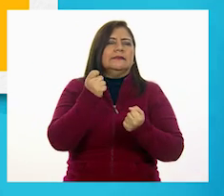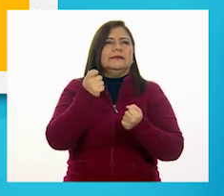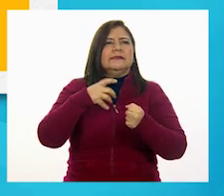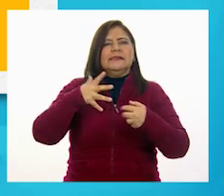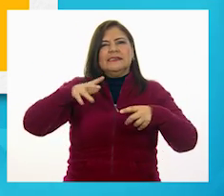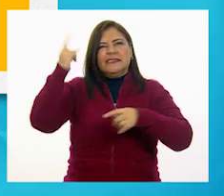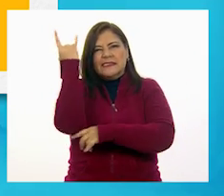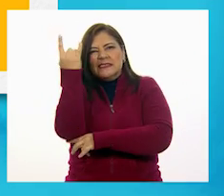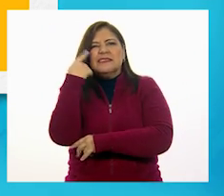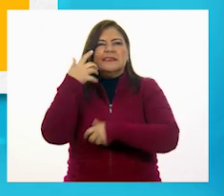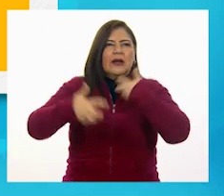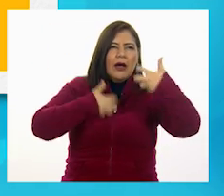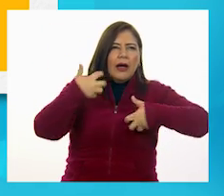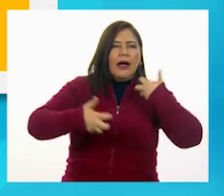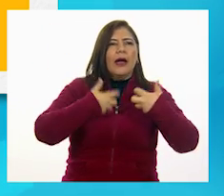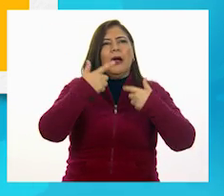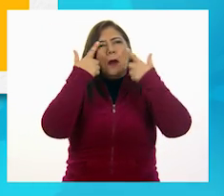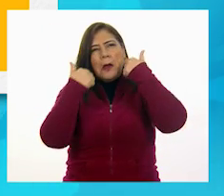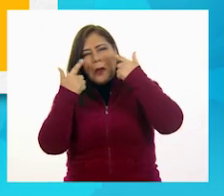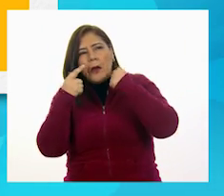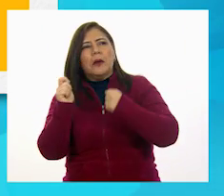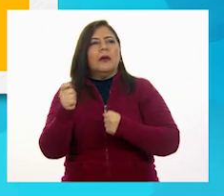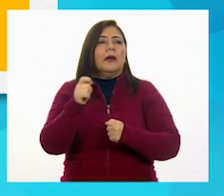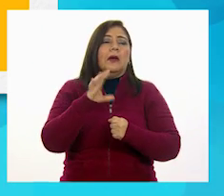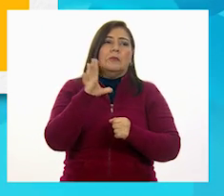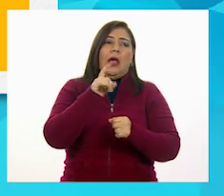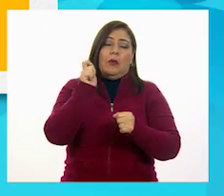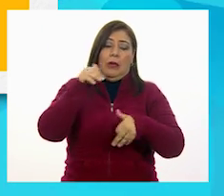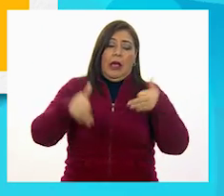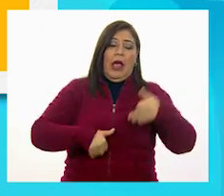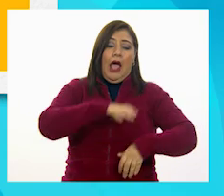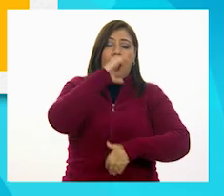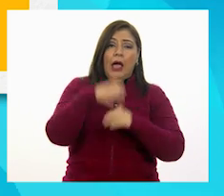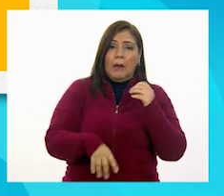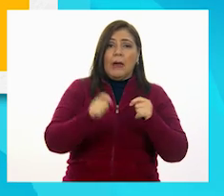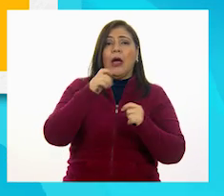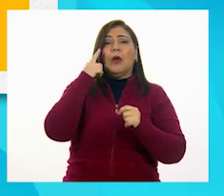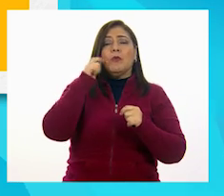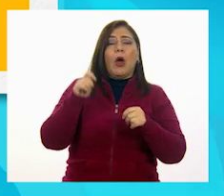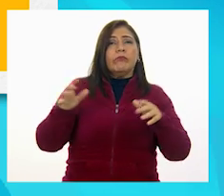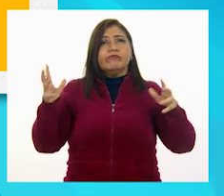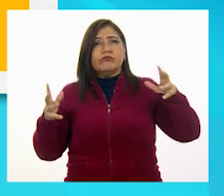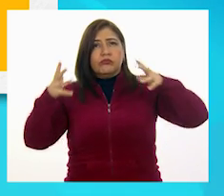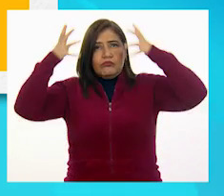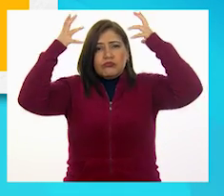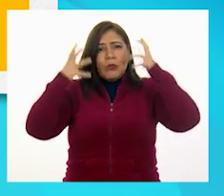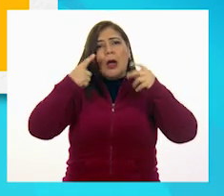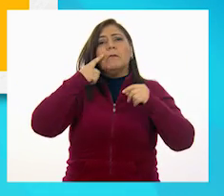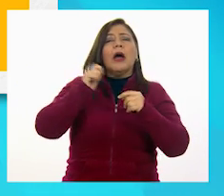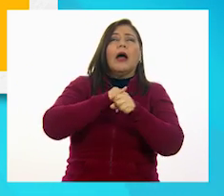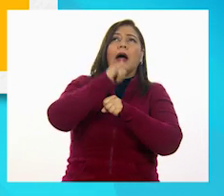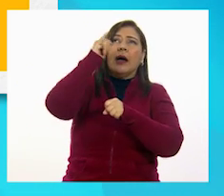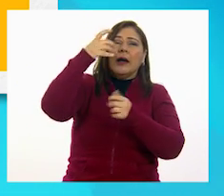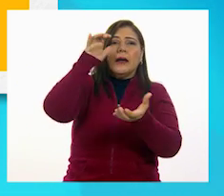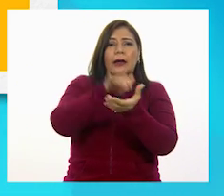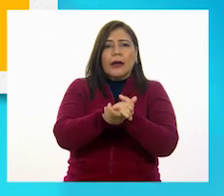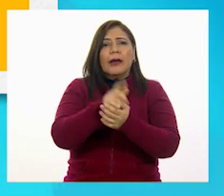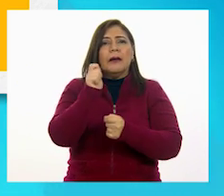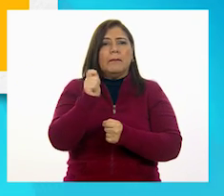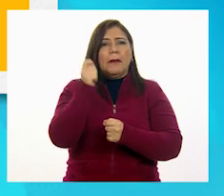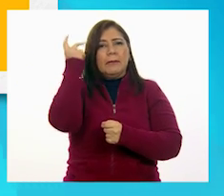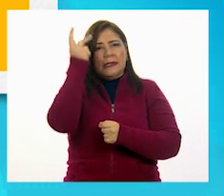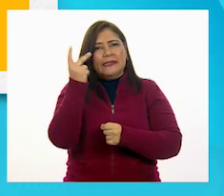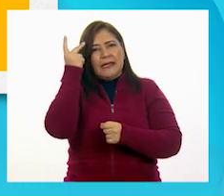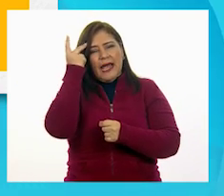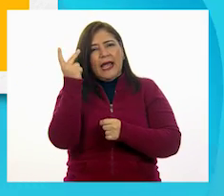diablos risueños. Al final de la obra es lo mejor. El astronauta llega a su planeta, salva al dragón azul y se casa con la princesa de cristal.